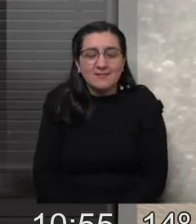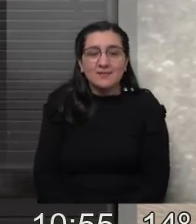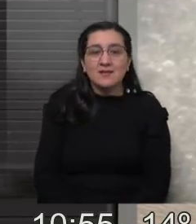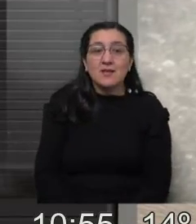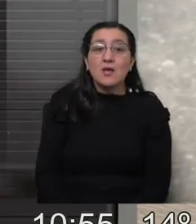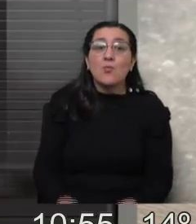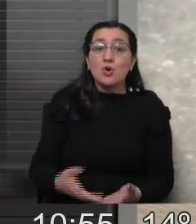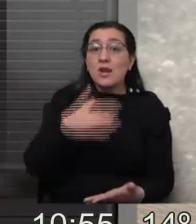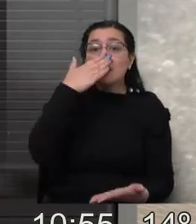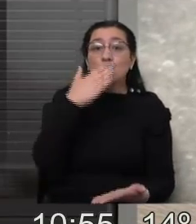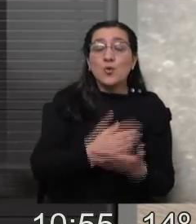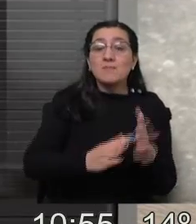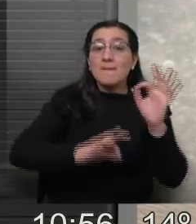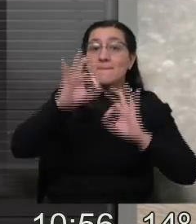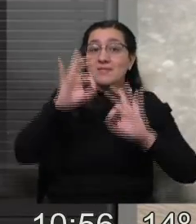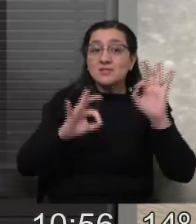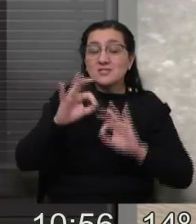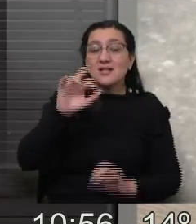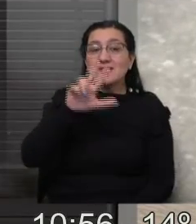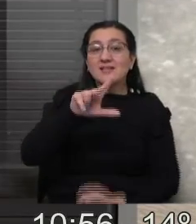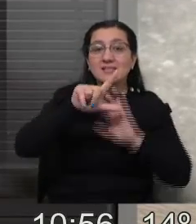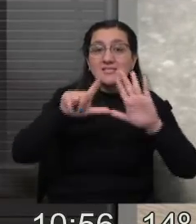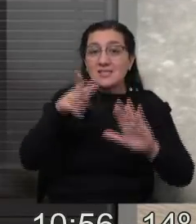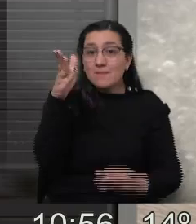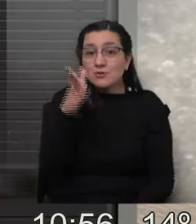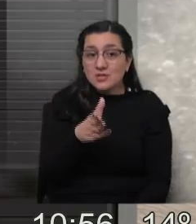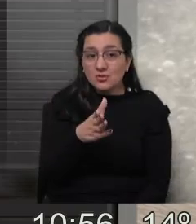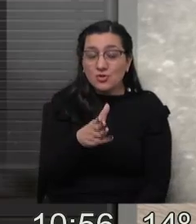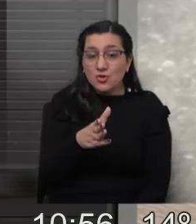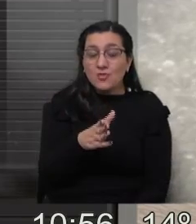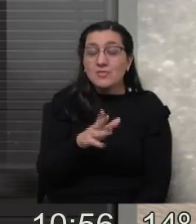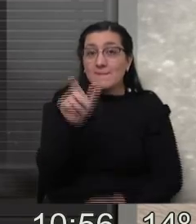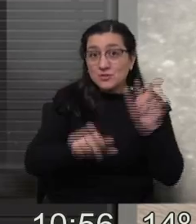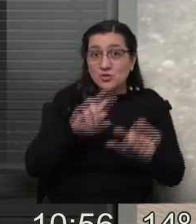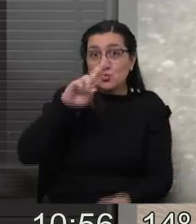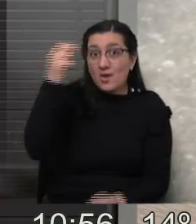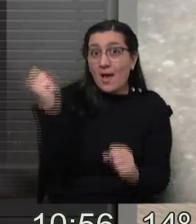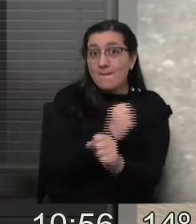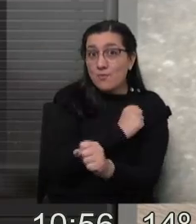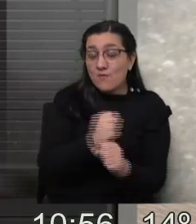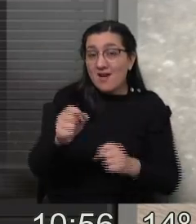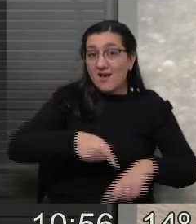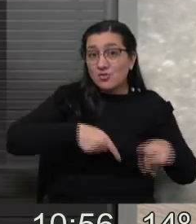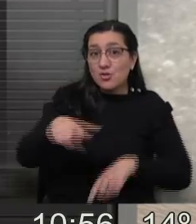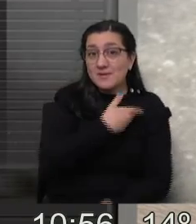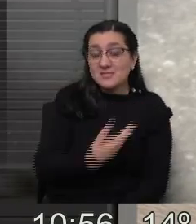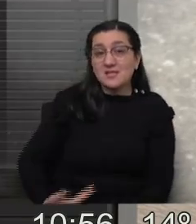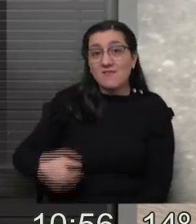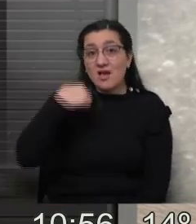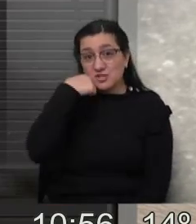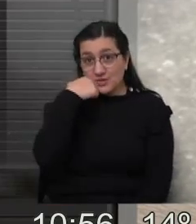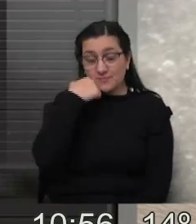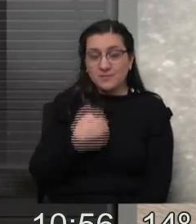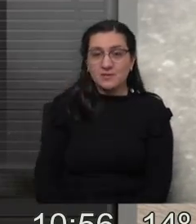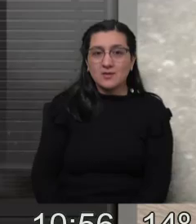Según las últimas mediciones, el 37% de los uruguayos aprueba la gestión del presidente Valle. El